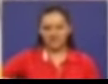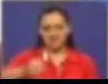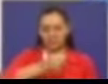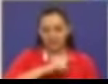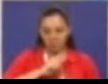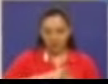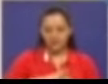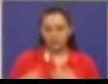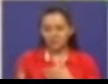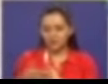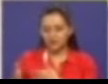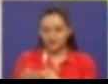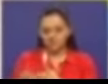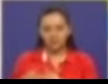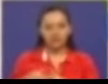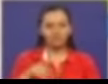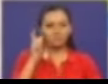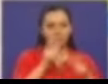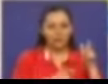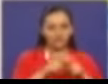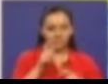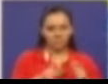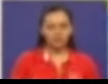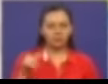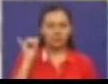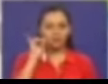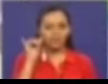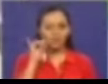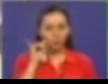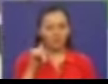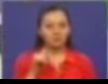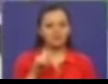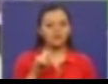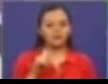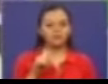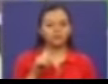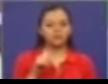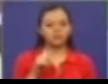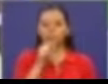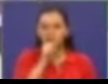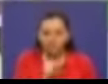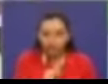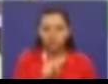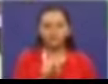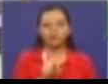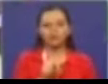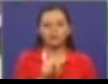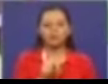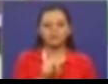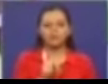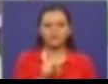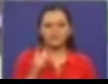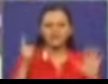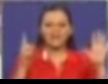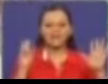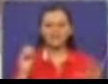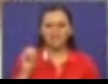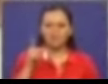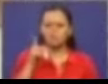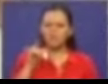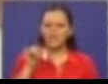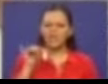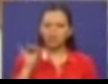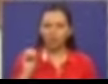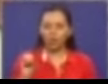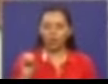compañeros vecinos de Amaguaña, de sectores aledaños, gente de la tercera edad, en verdad el programa 60 y piquito,